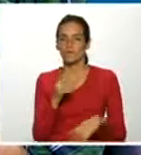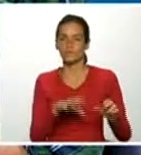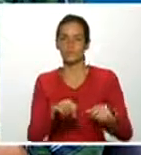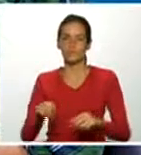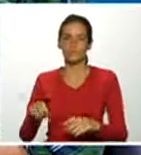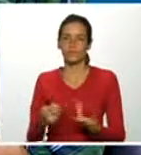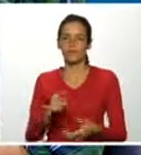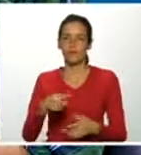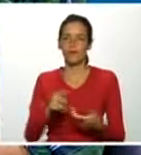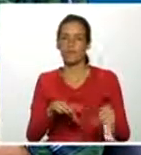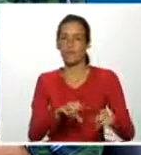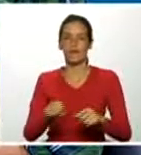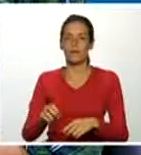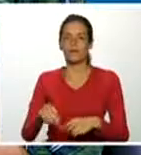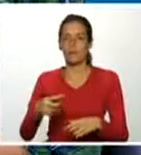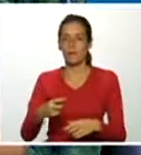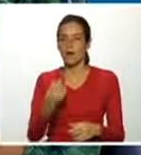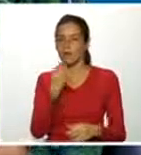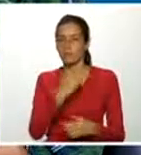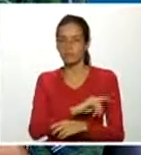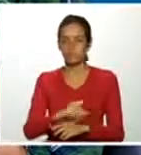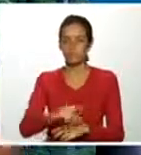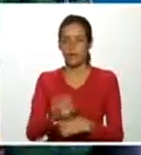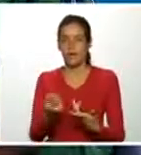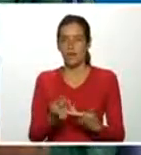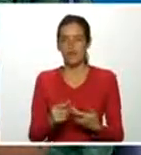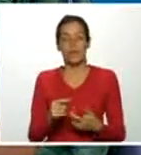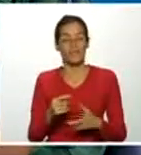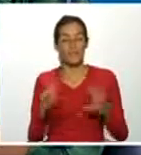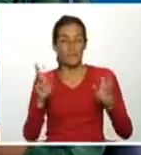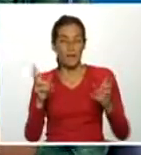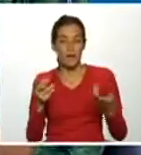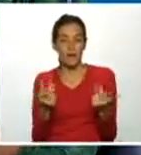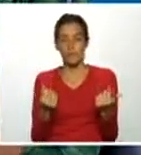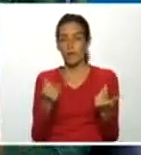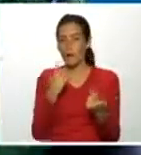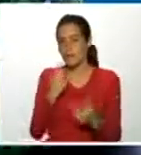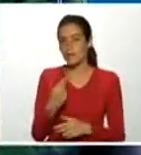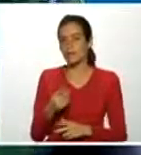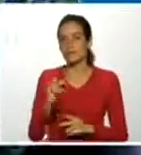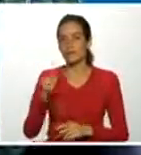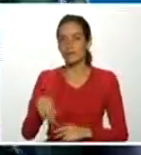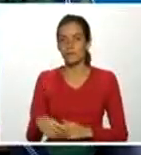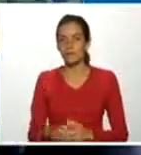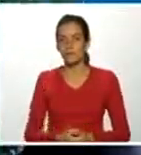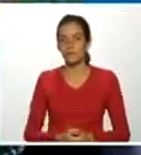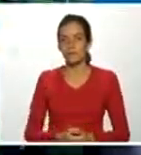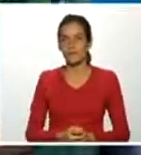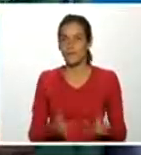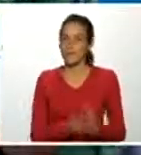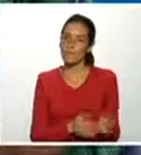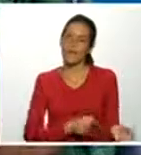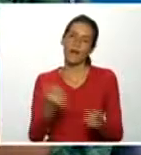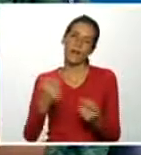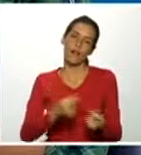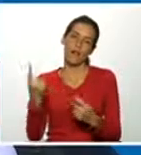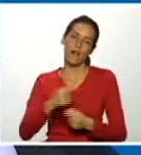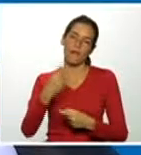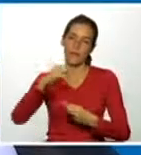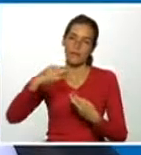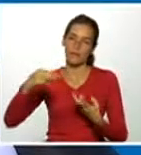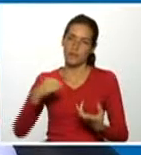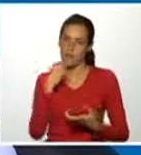fue invadida, fue imperada, y de la condición de colonia le atribuye fundamentalmente la exportación de materias primas, sí,